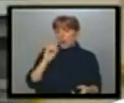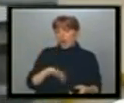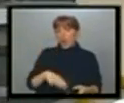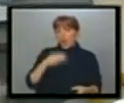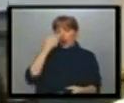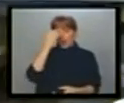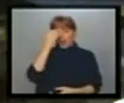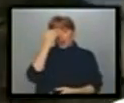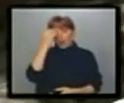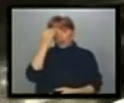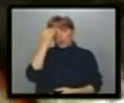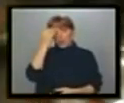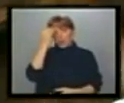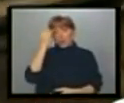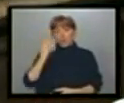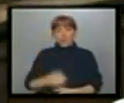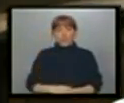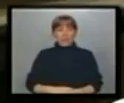Sirve.